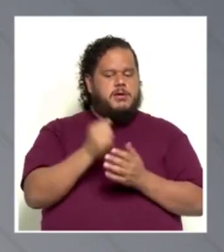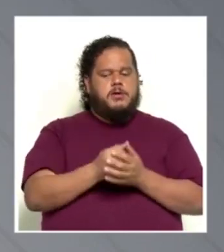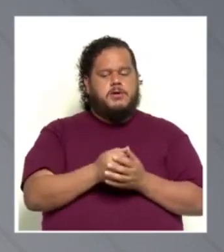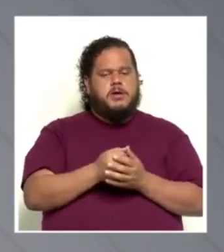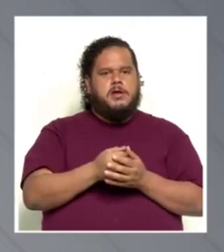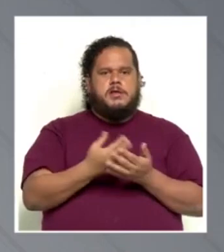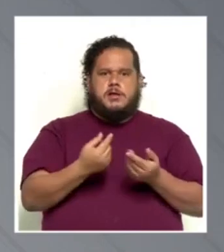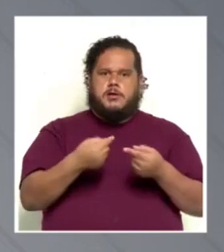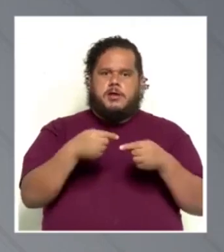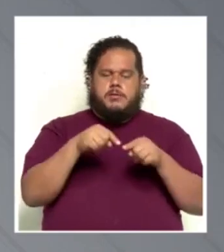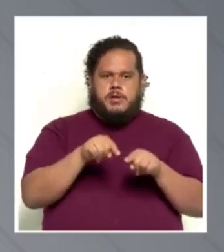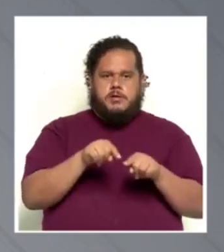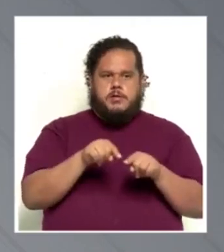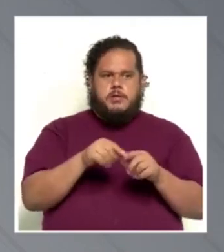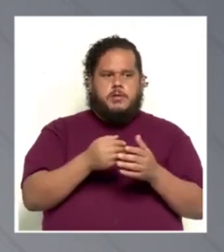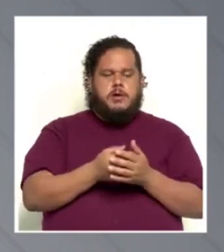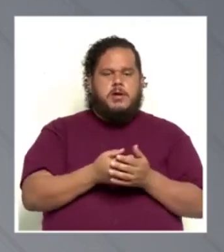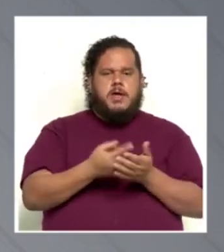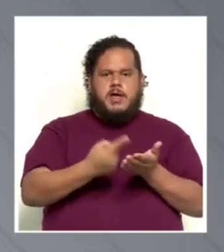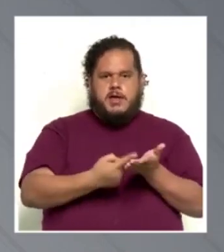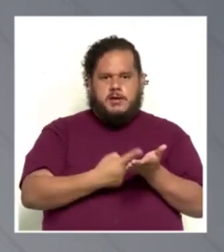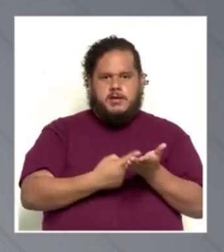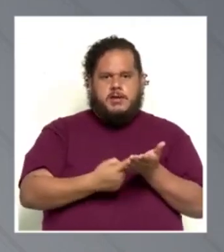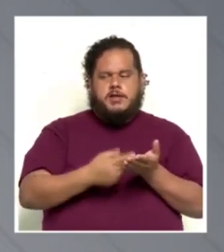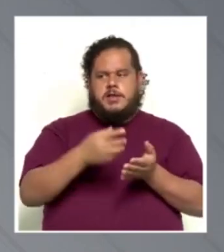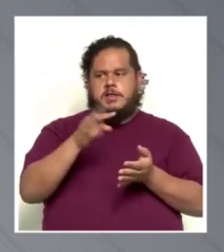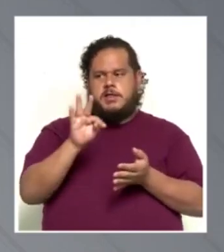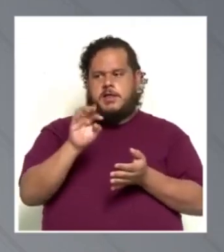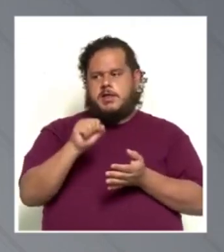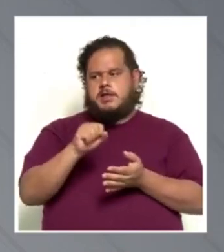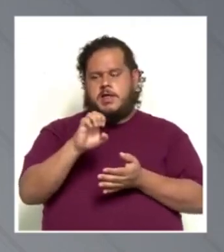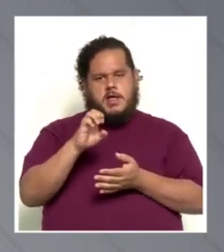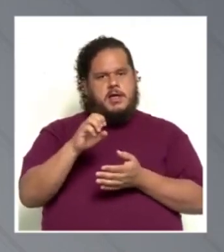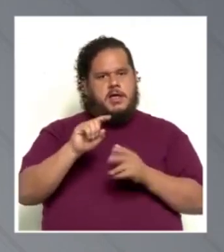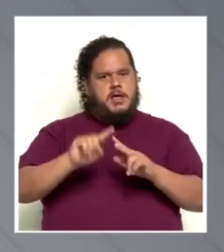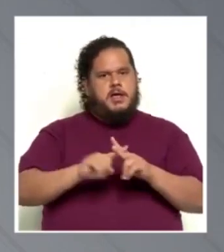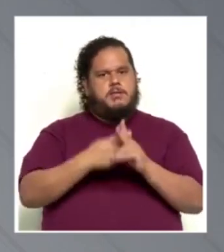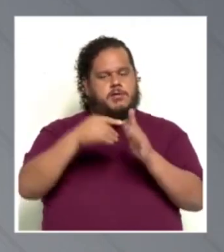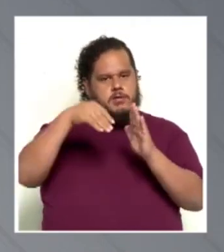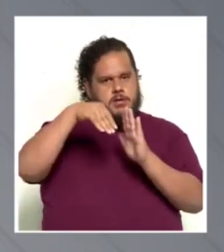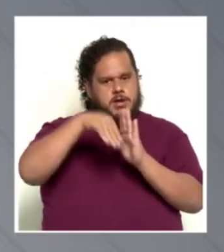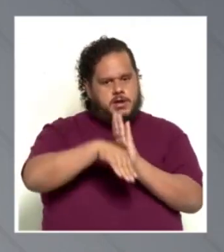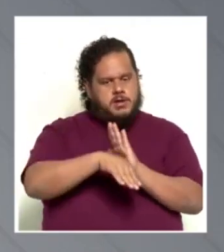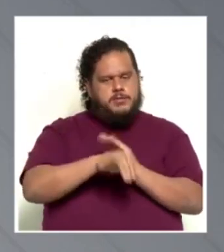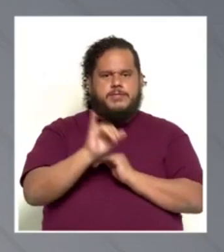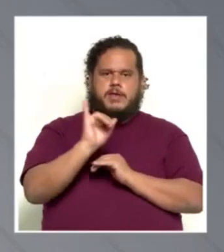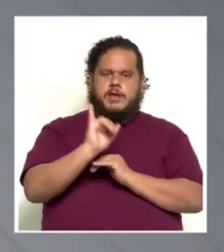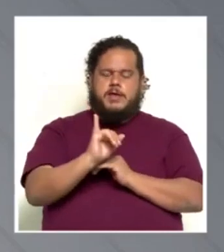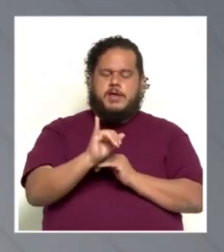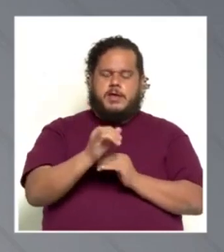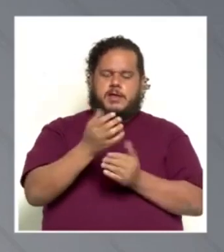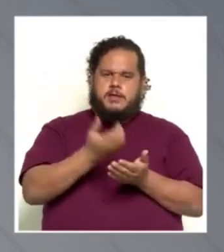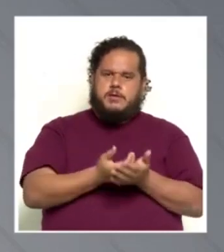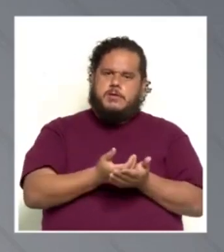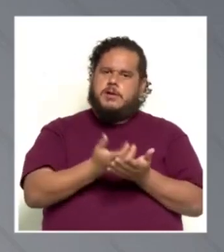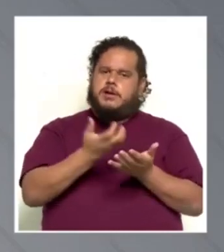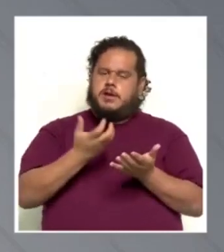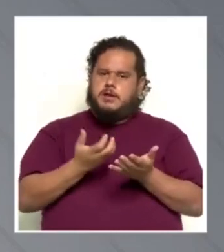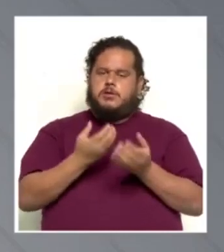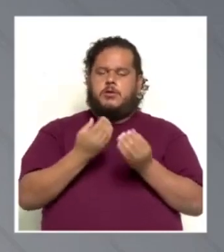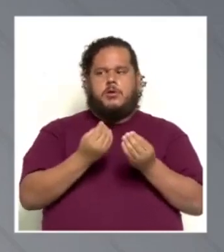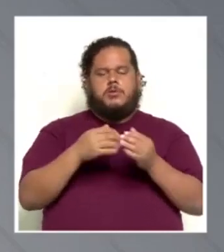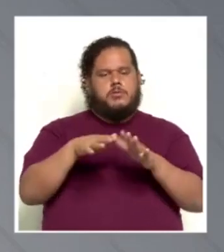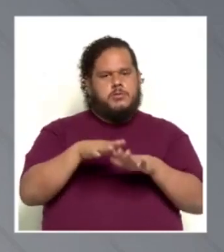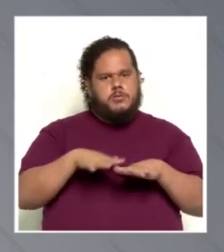lo sucedido en el debate del tribunal empezó a decaer y eso le quitó muchísimo